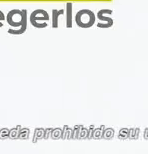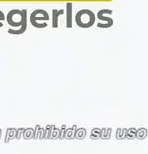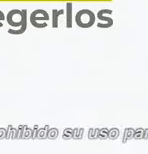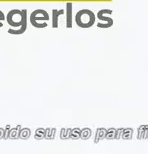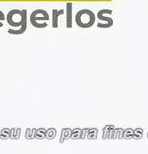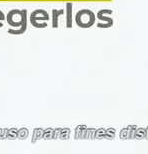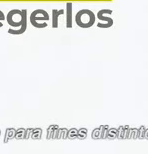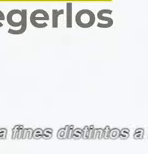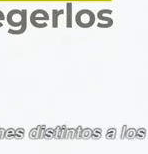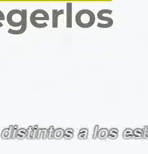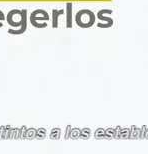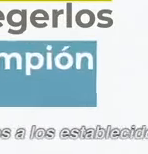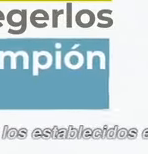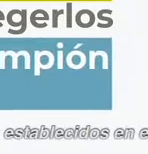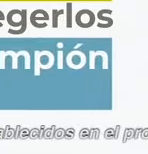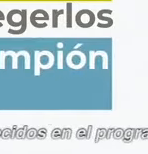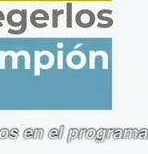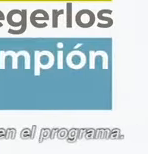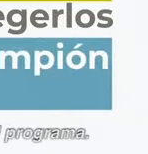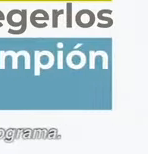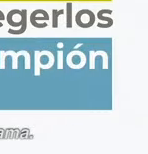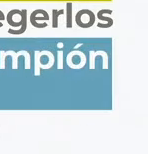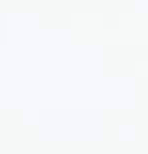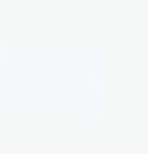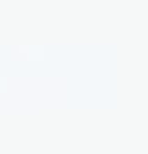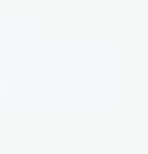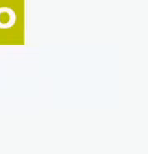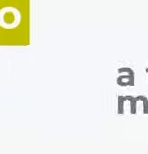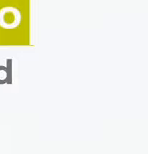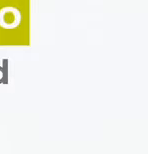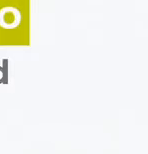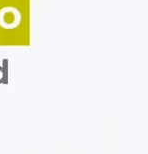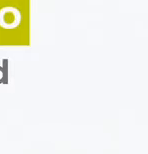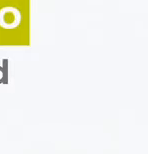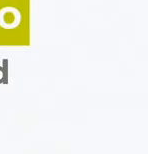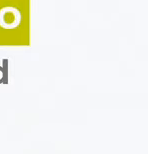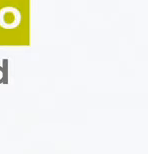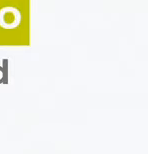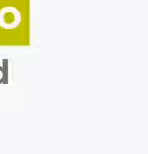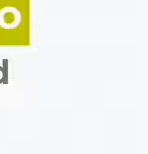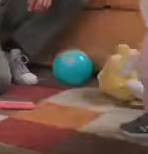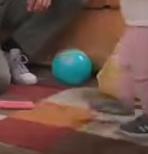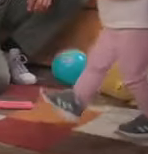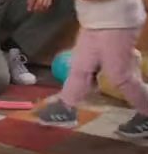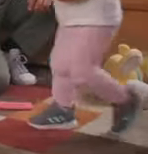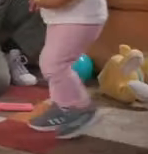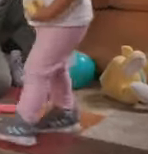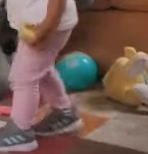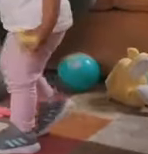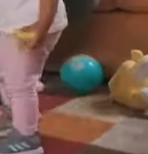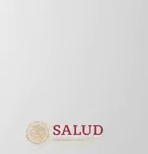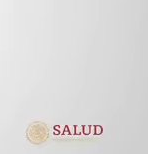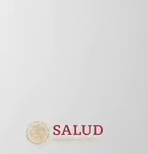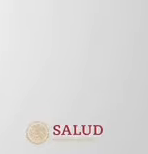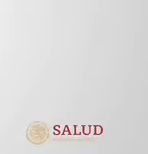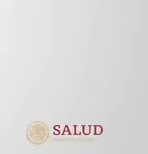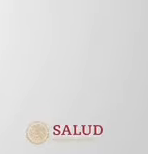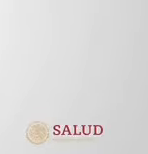adicional de vacuna para protegerlos contra el sarampión y la rubiola. Llévalos con su cartilla nacional o tu unidad de salud más cercana. Por su salud,